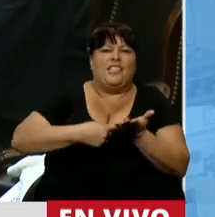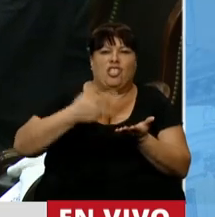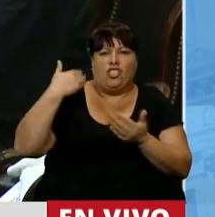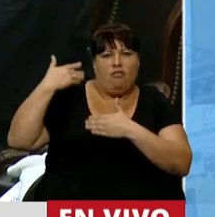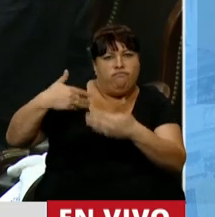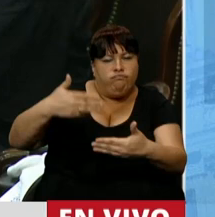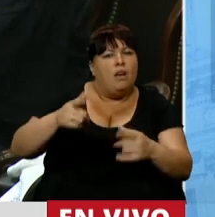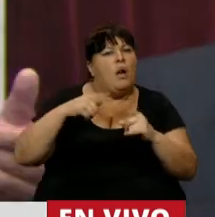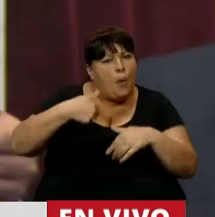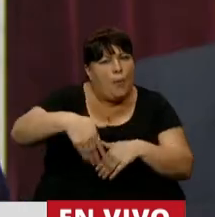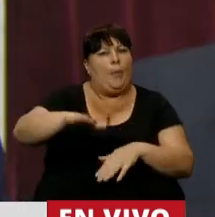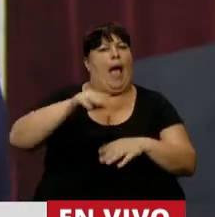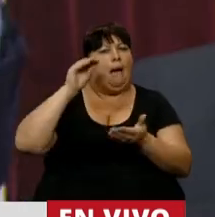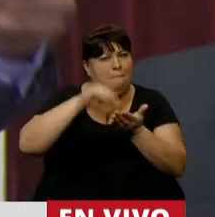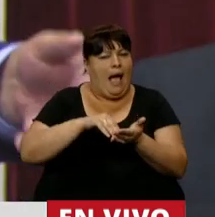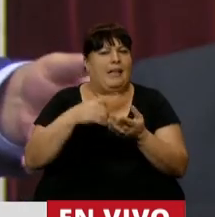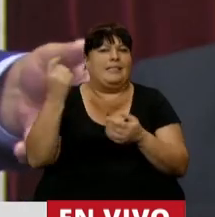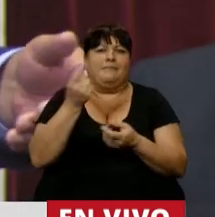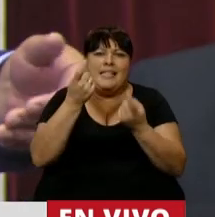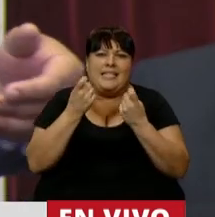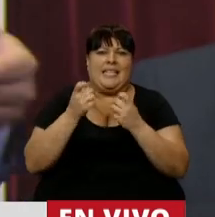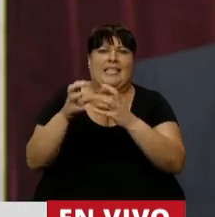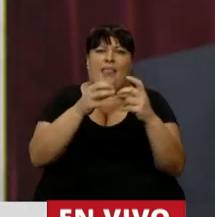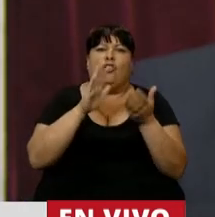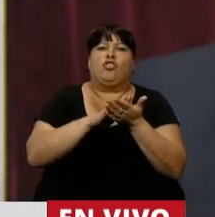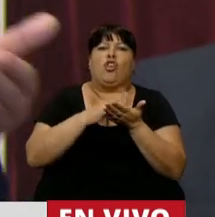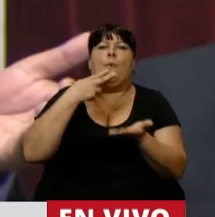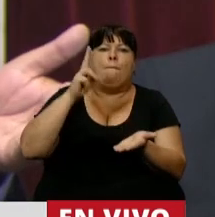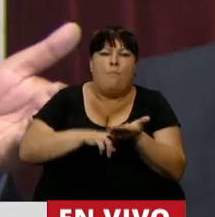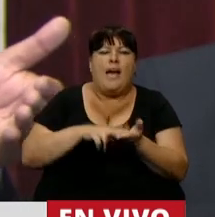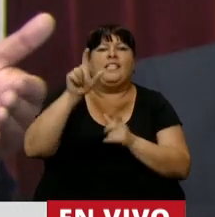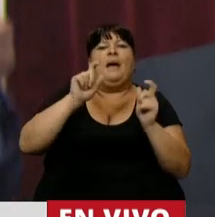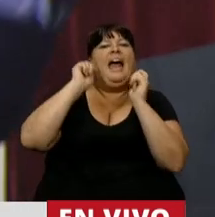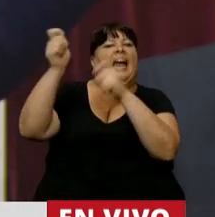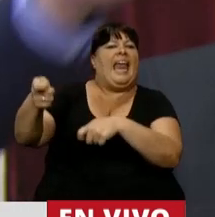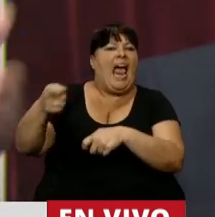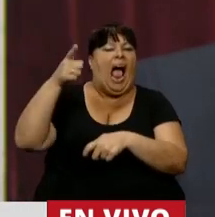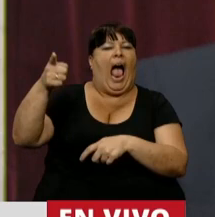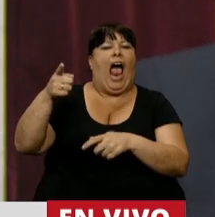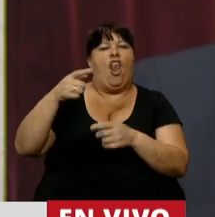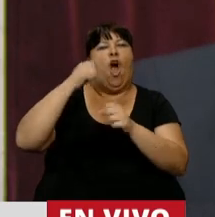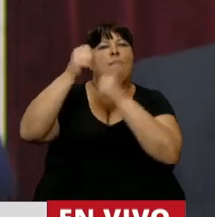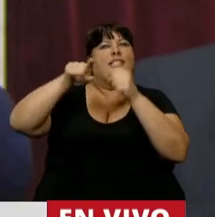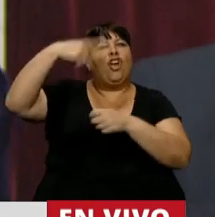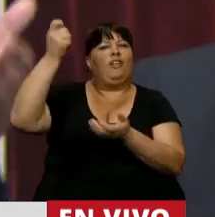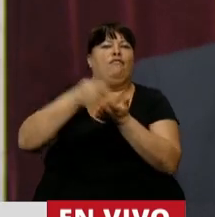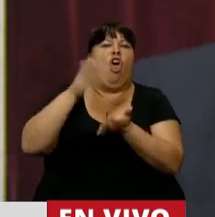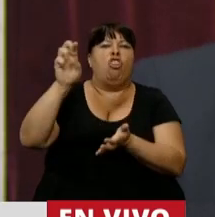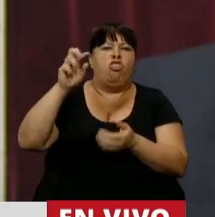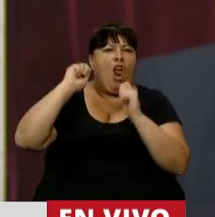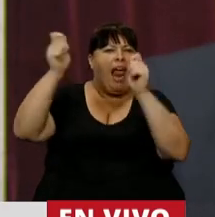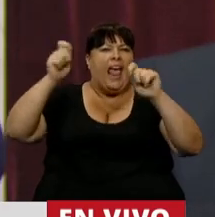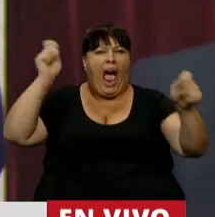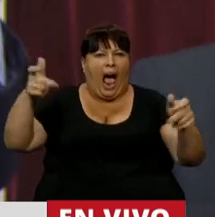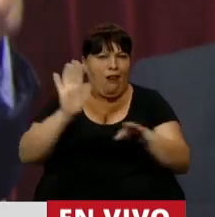llevando adelante y que vamos a profundizar, como la necesaria discusión de las tarifas que aquellos señores le regalaron a las transnacionales a precios dolarizados